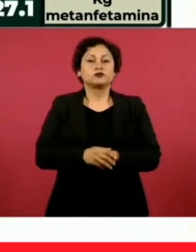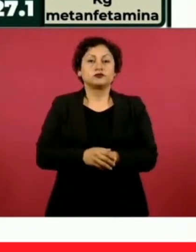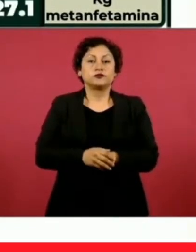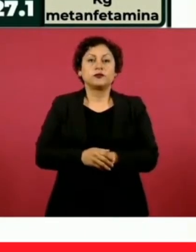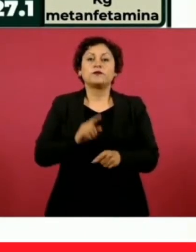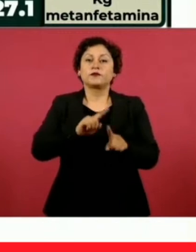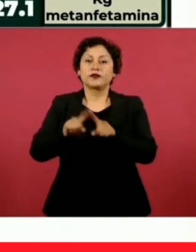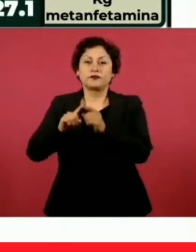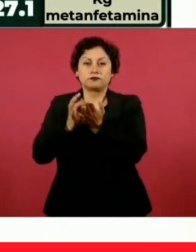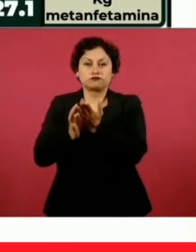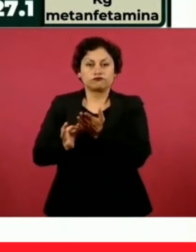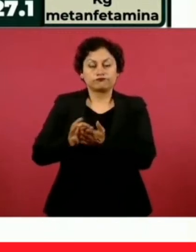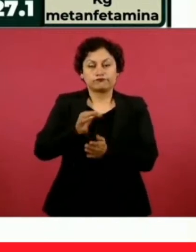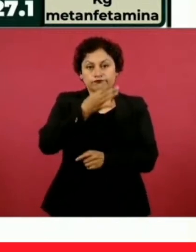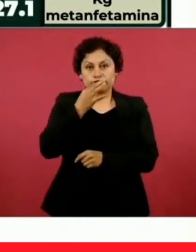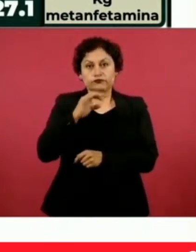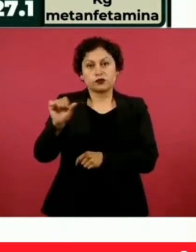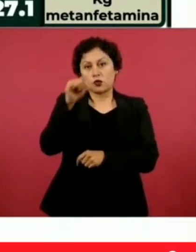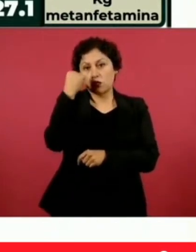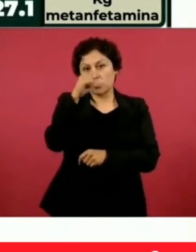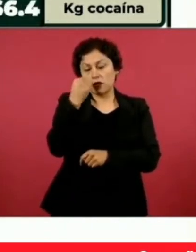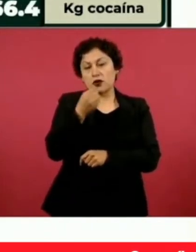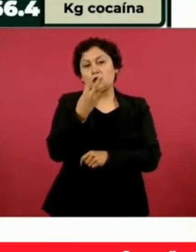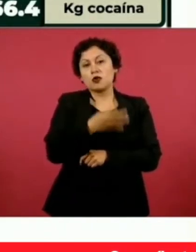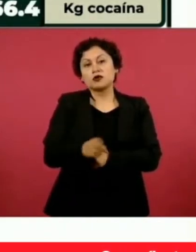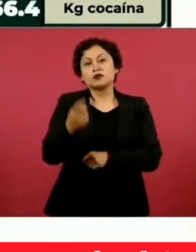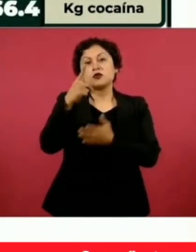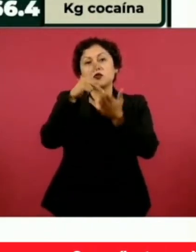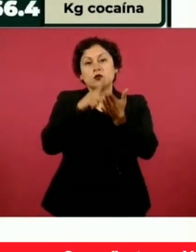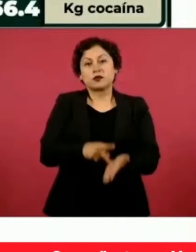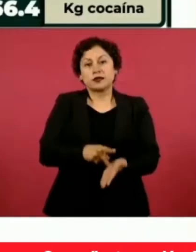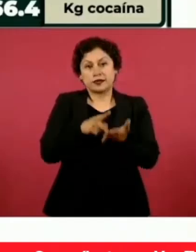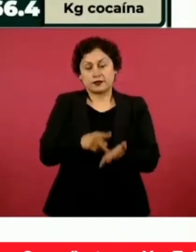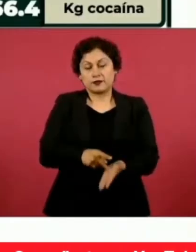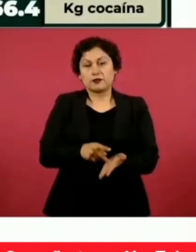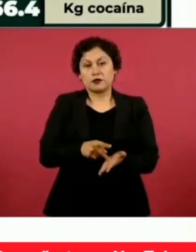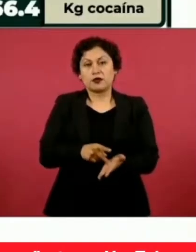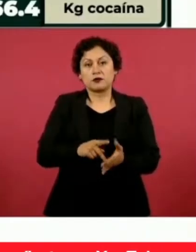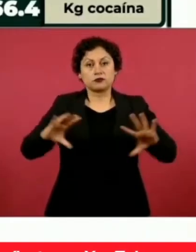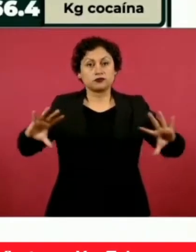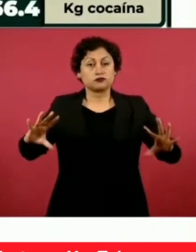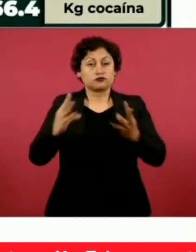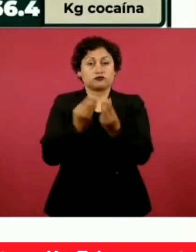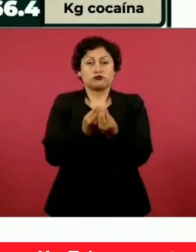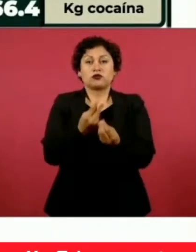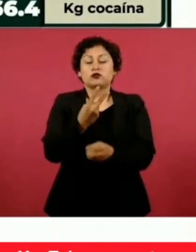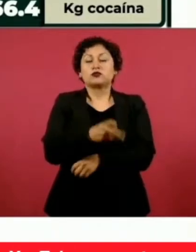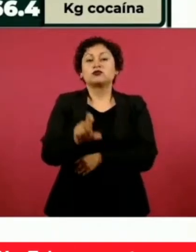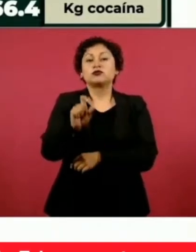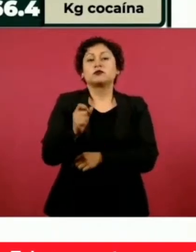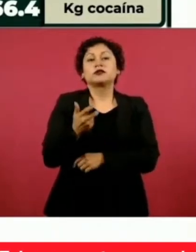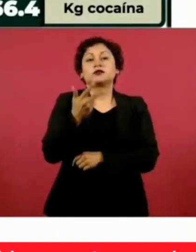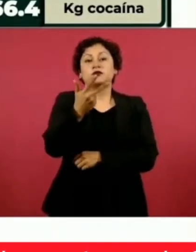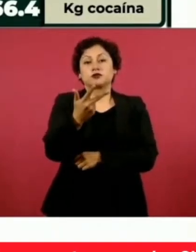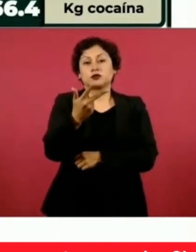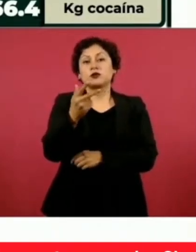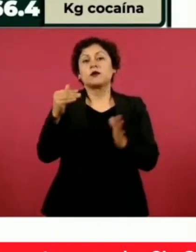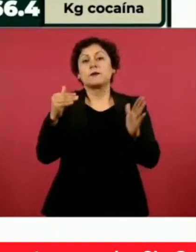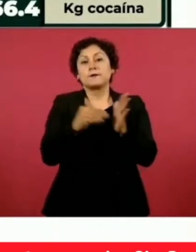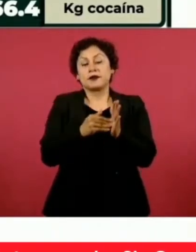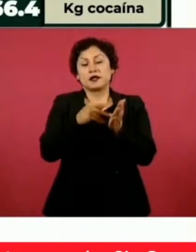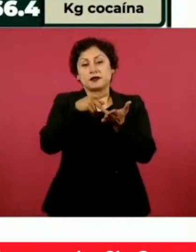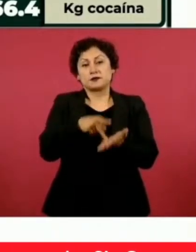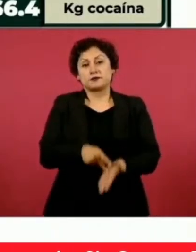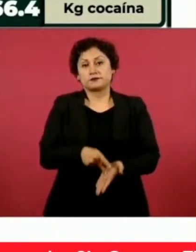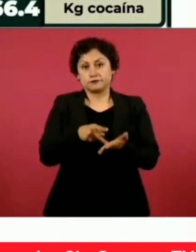de cocaína 41 kg en este periodo más de 228,000 kg en lo que va